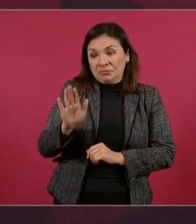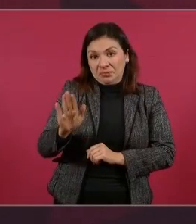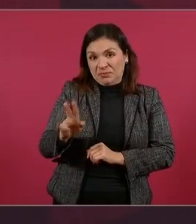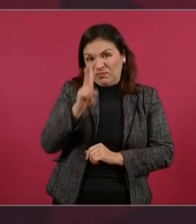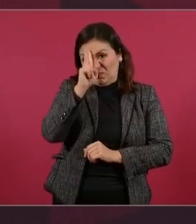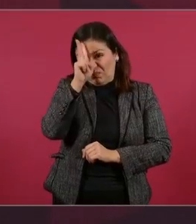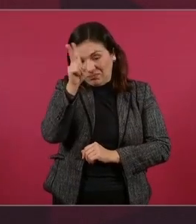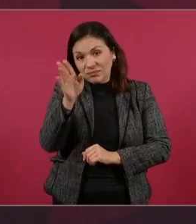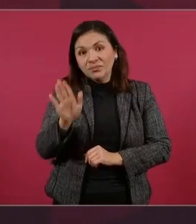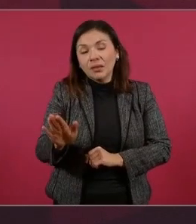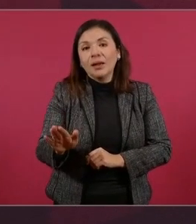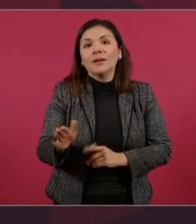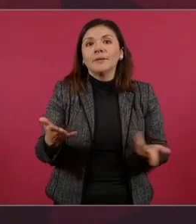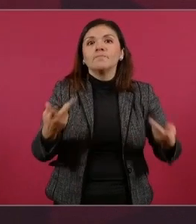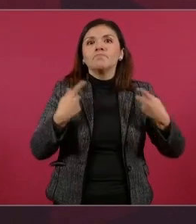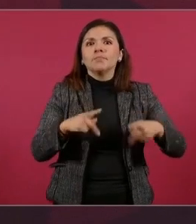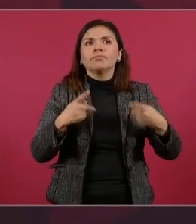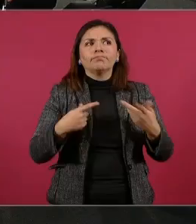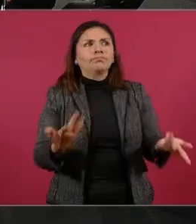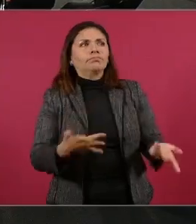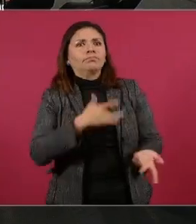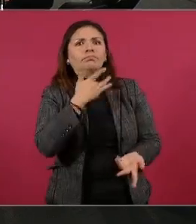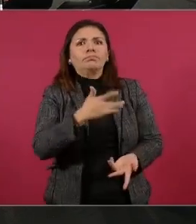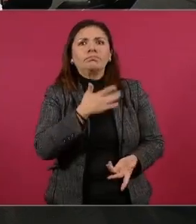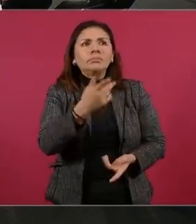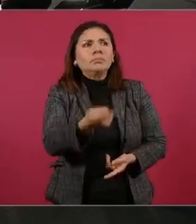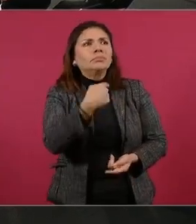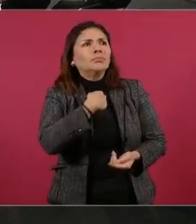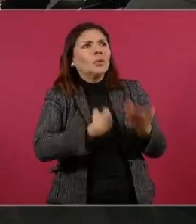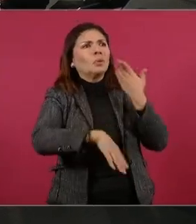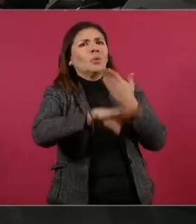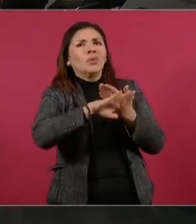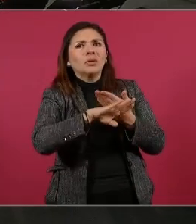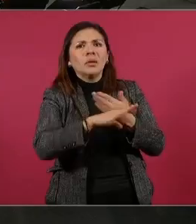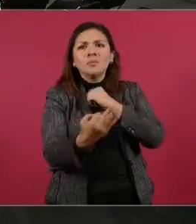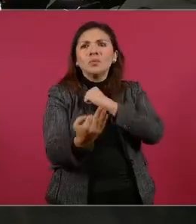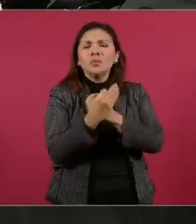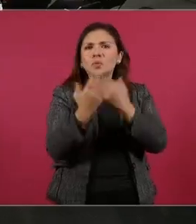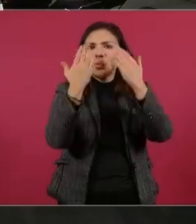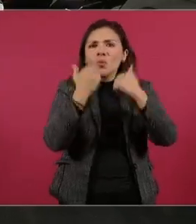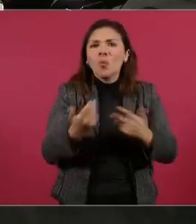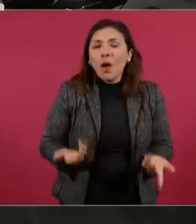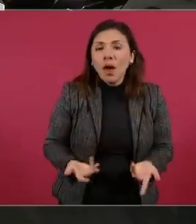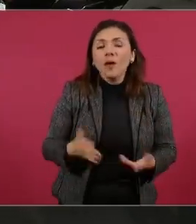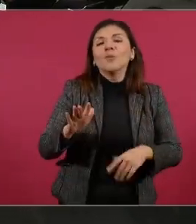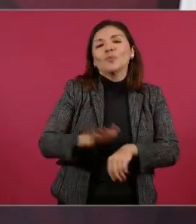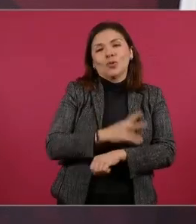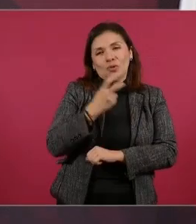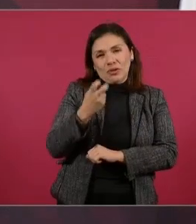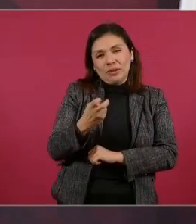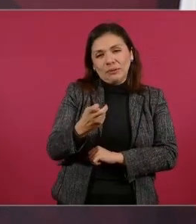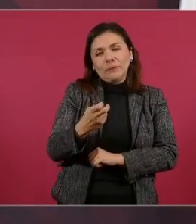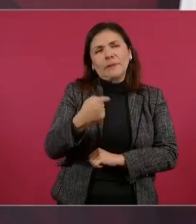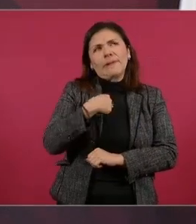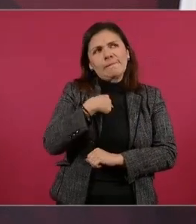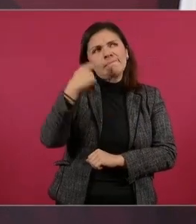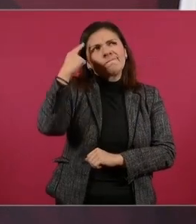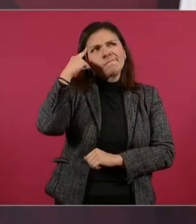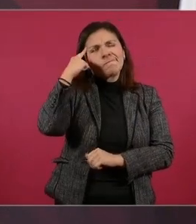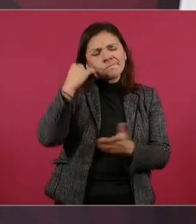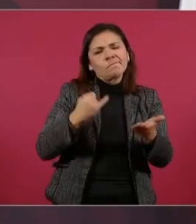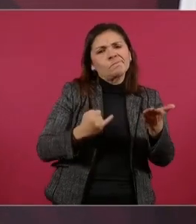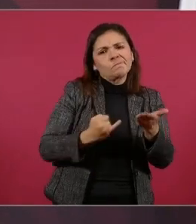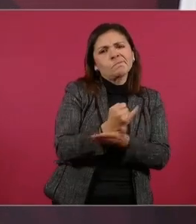entonces la gente se siente amenazada y sin protección por eso tomamos la